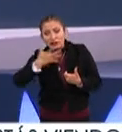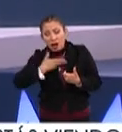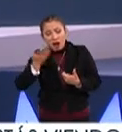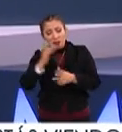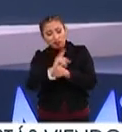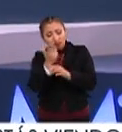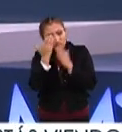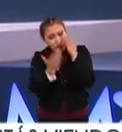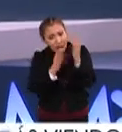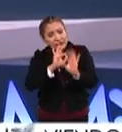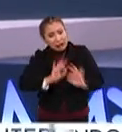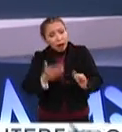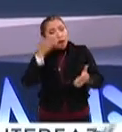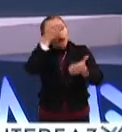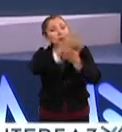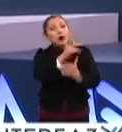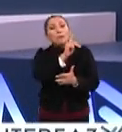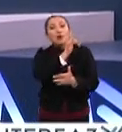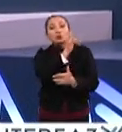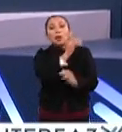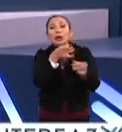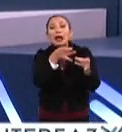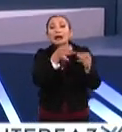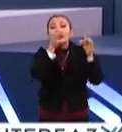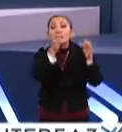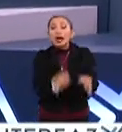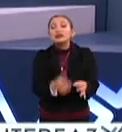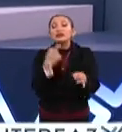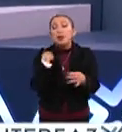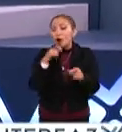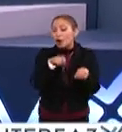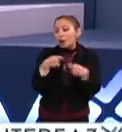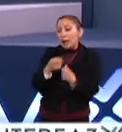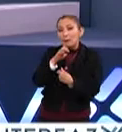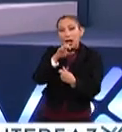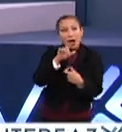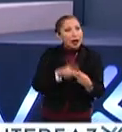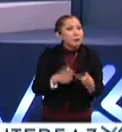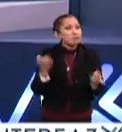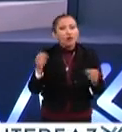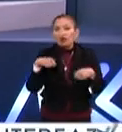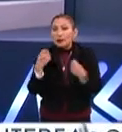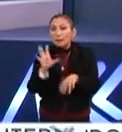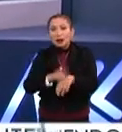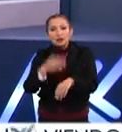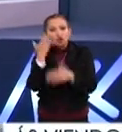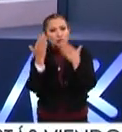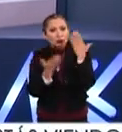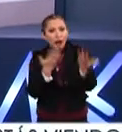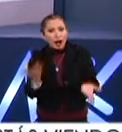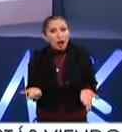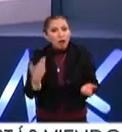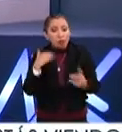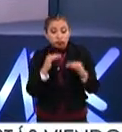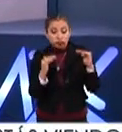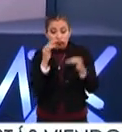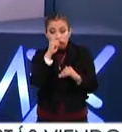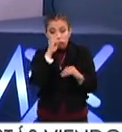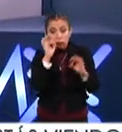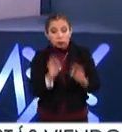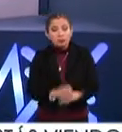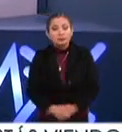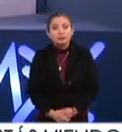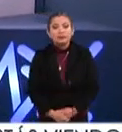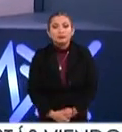una licenciatura pueda acceder a los posgrados, pero de calidad. Los que te dan la beca, los que te permiten seguir estudiando con alto rigor